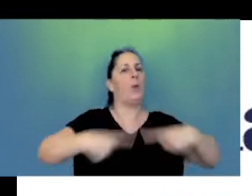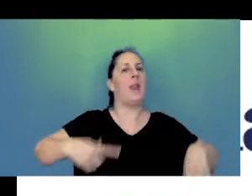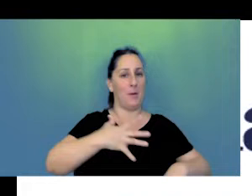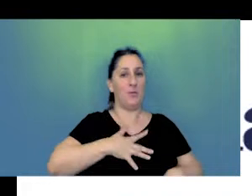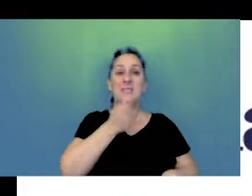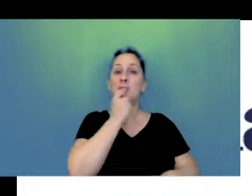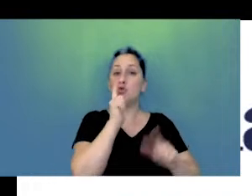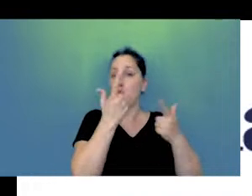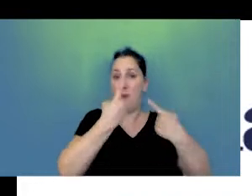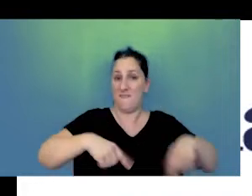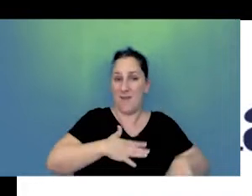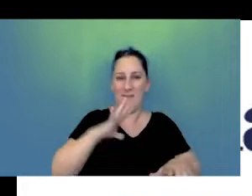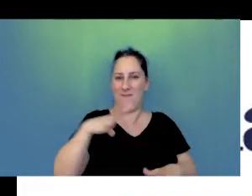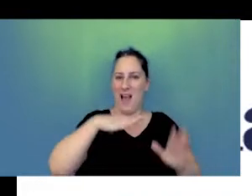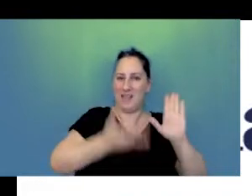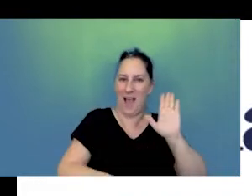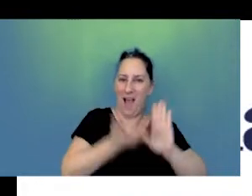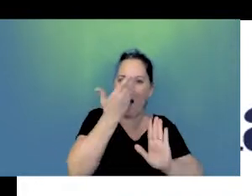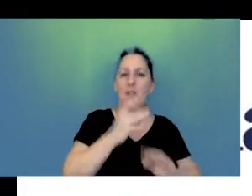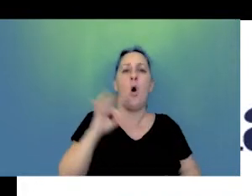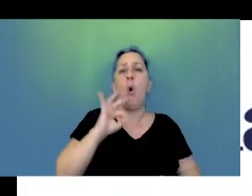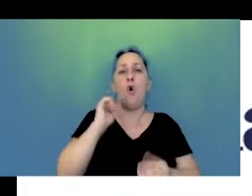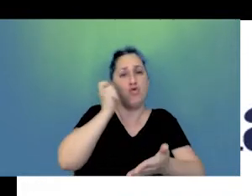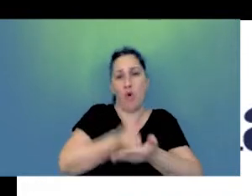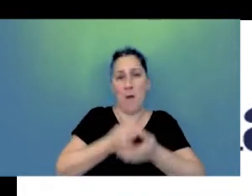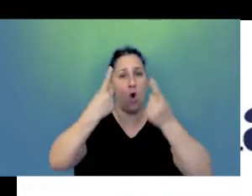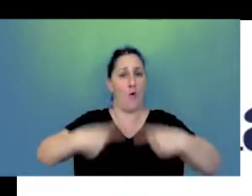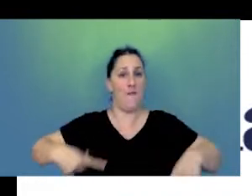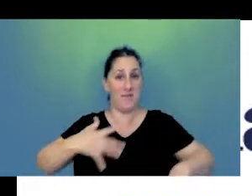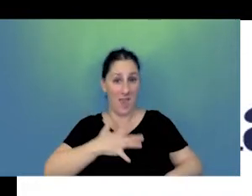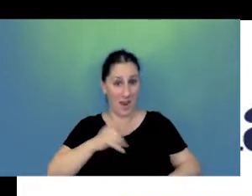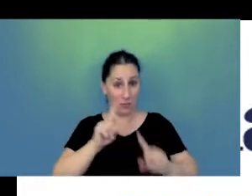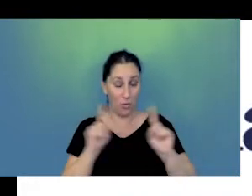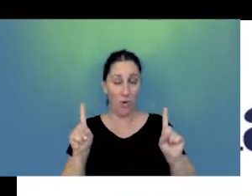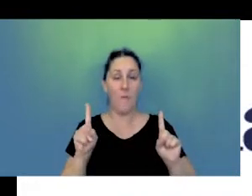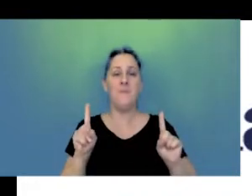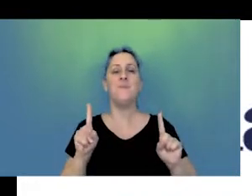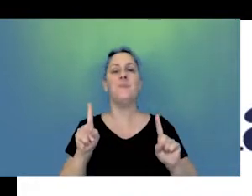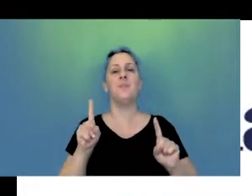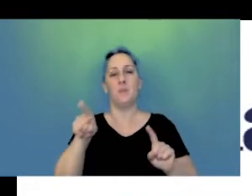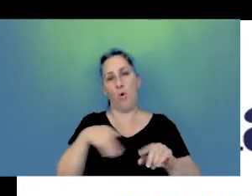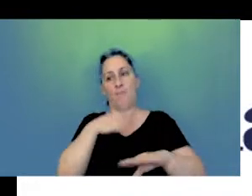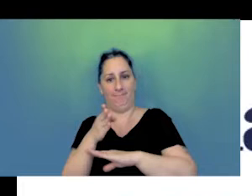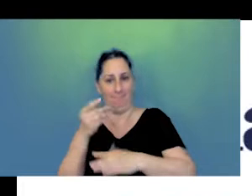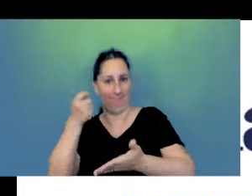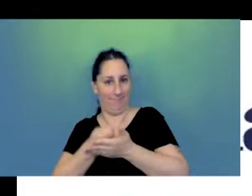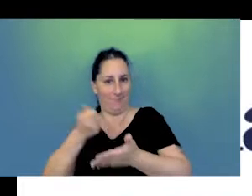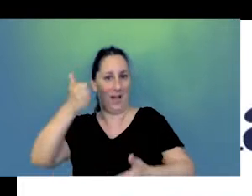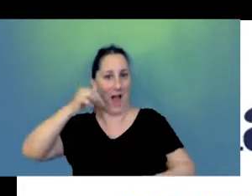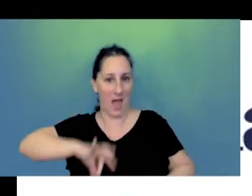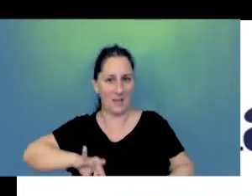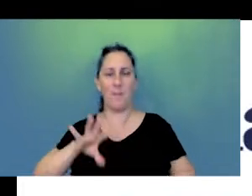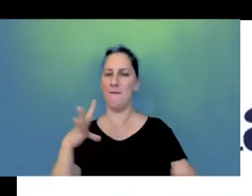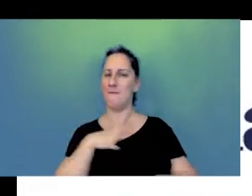bienes porque no estoy dado de alta o porque no pago bienes personales, ¿sí? Iré a ganancias. Pero ¿qué es lo que no estamos viendo